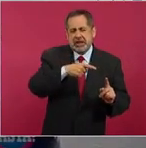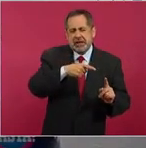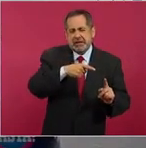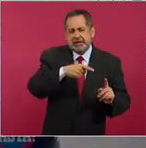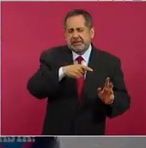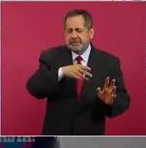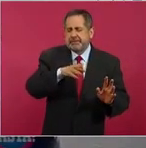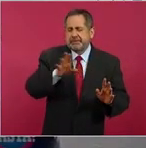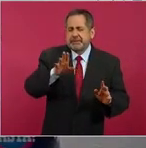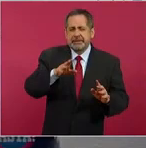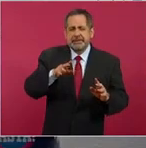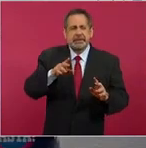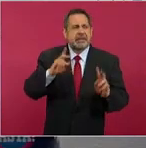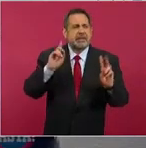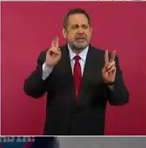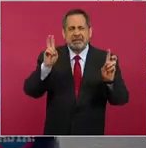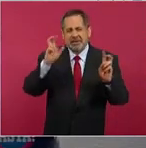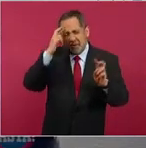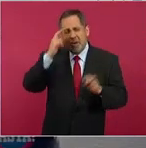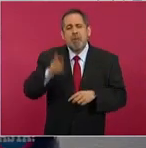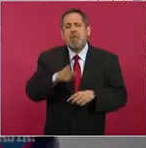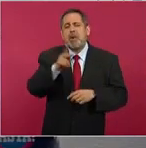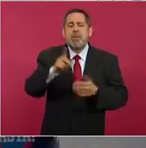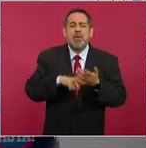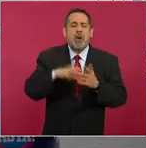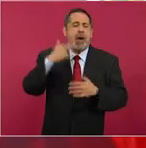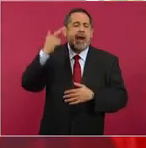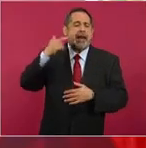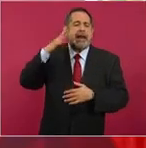la primavera.